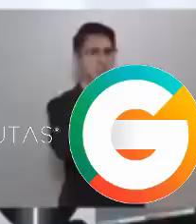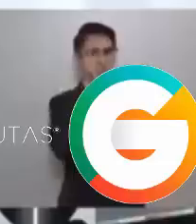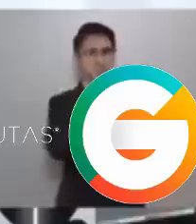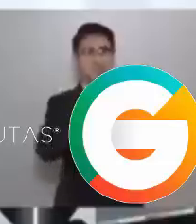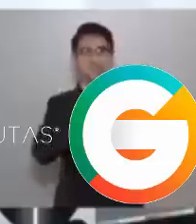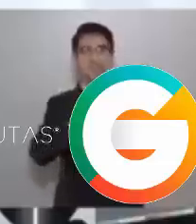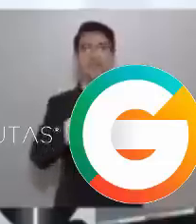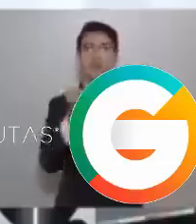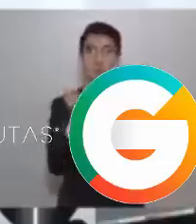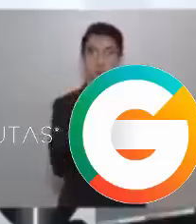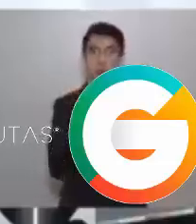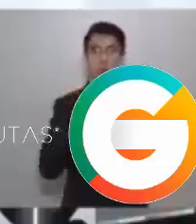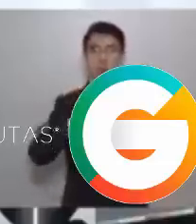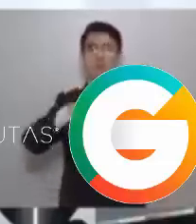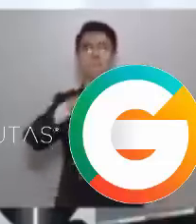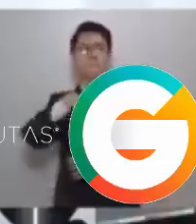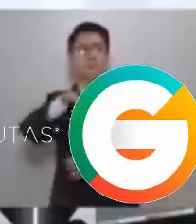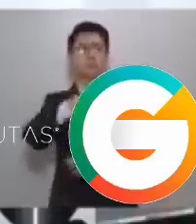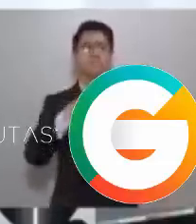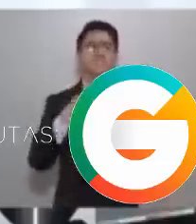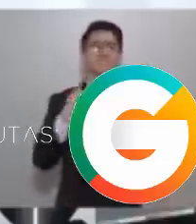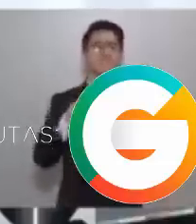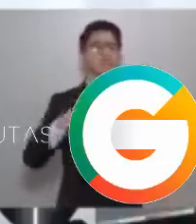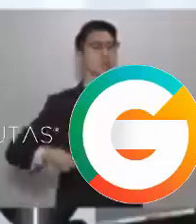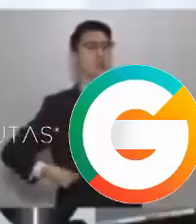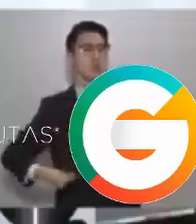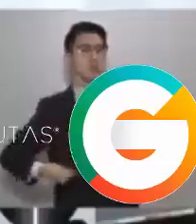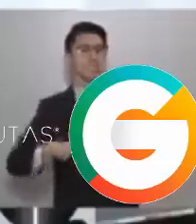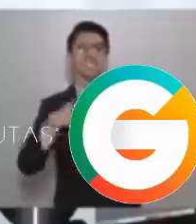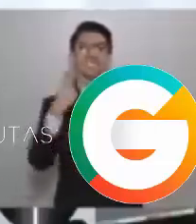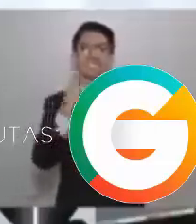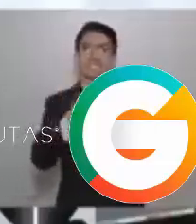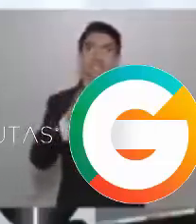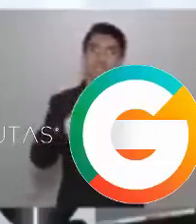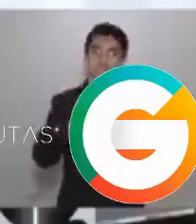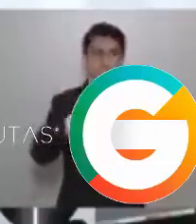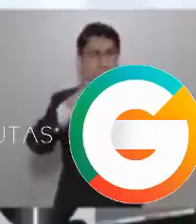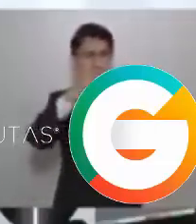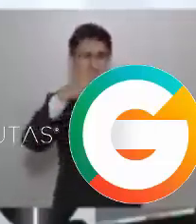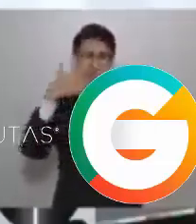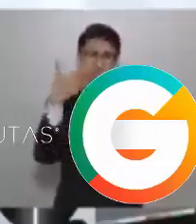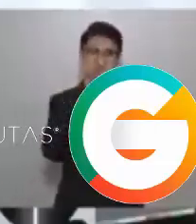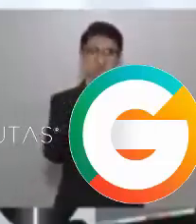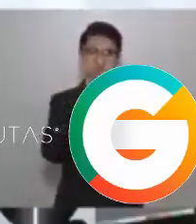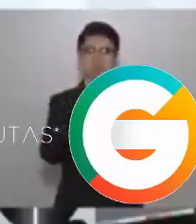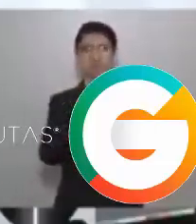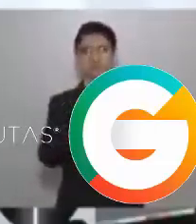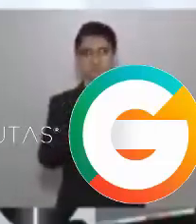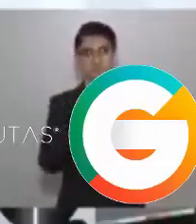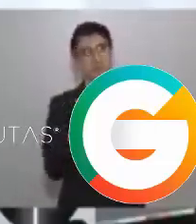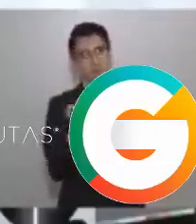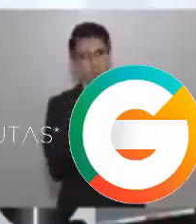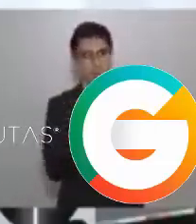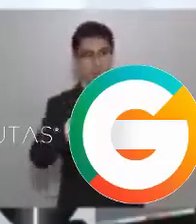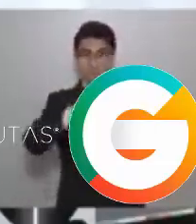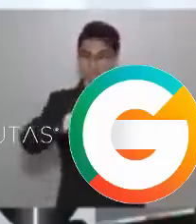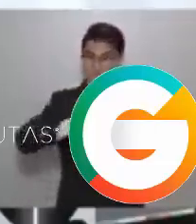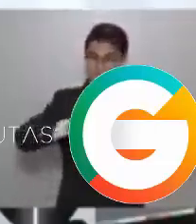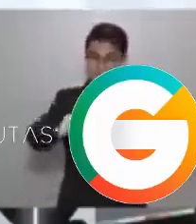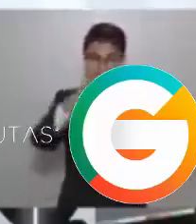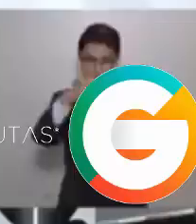hechos. Y desde luego, la parte que tiene que ver con el procesamiento de la escena del